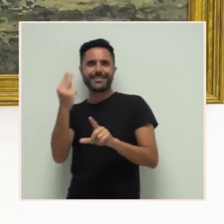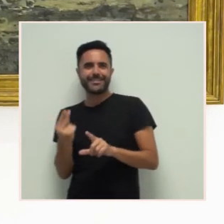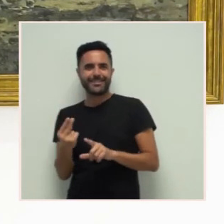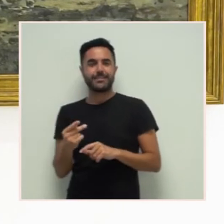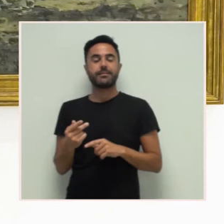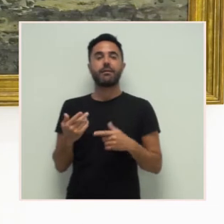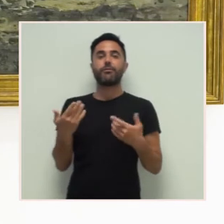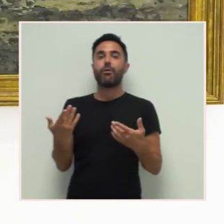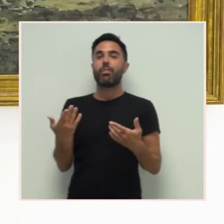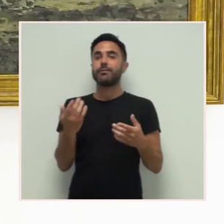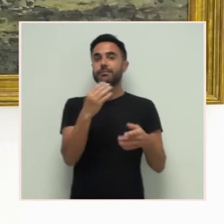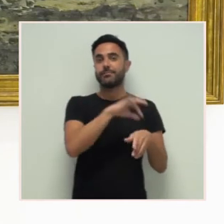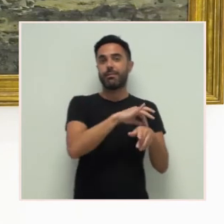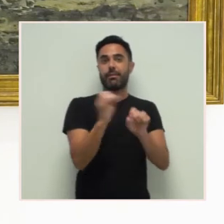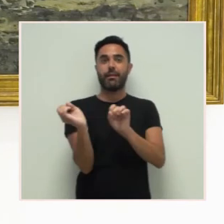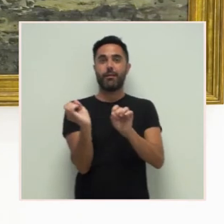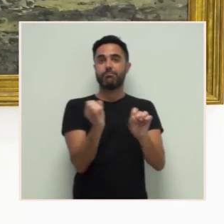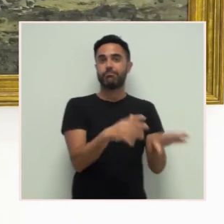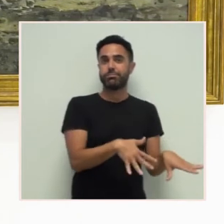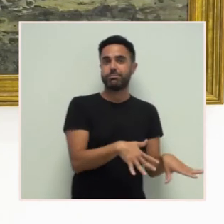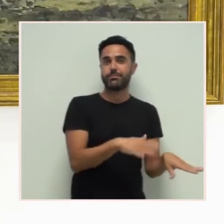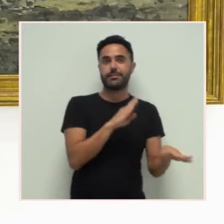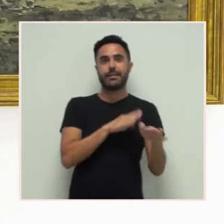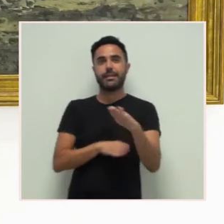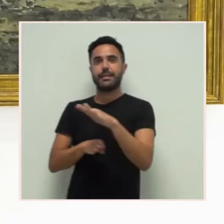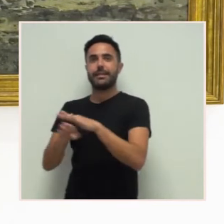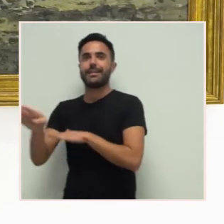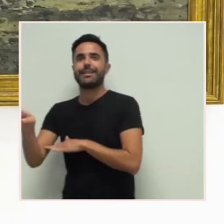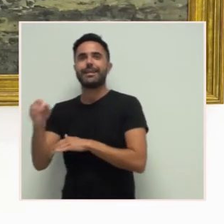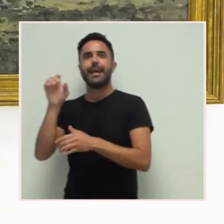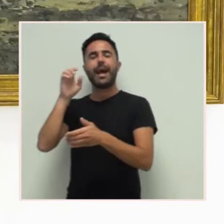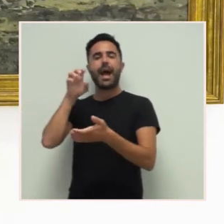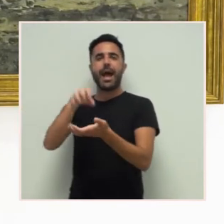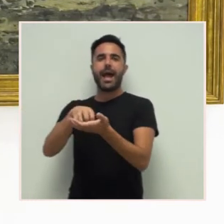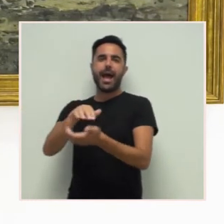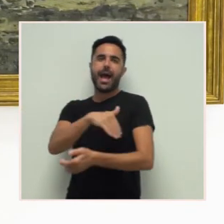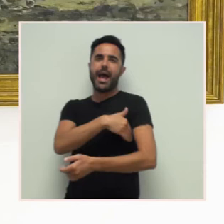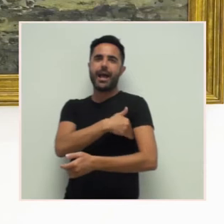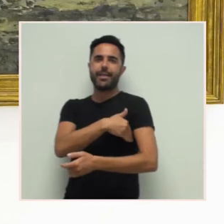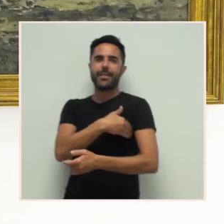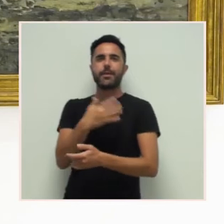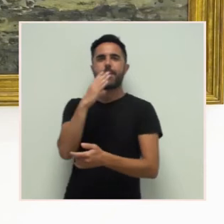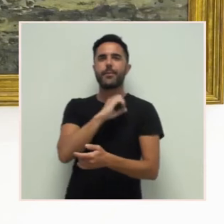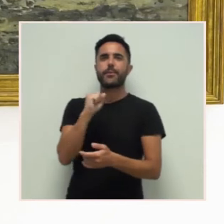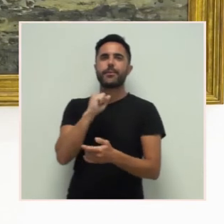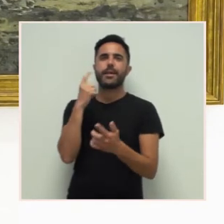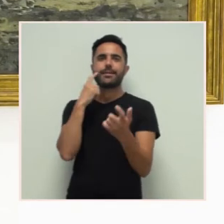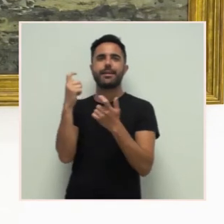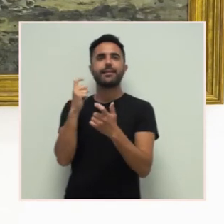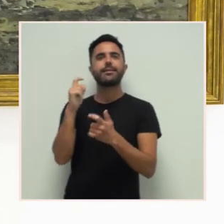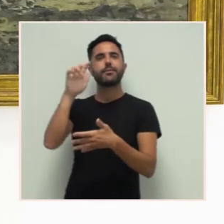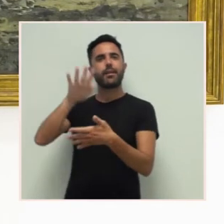sería medicina polas artes, ingresou na Academia de Belas Artes de Barcelona e pronto empezou a destacar como un grande